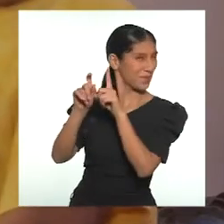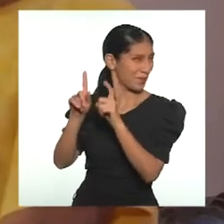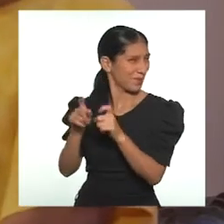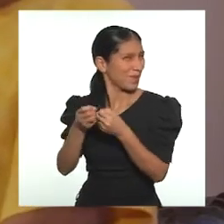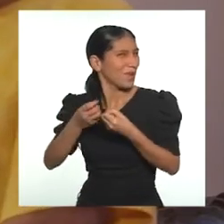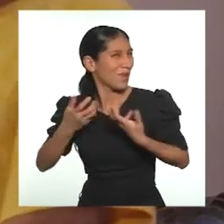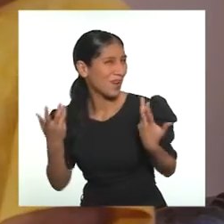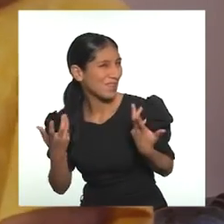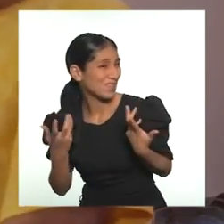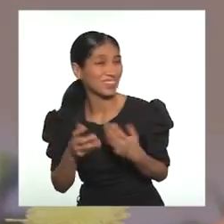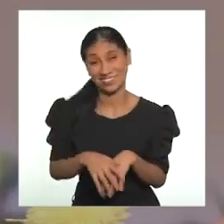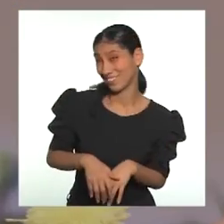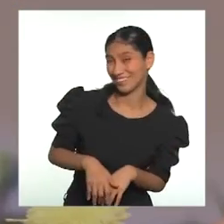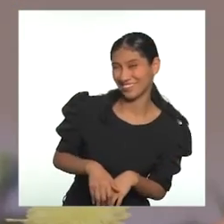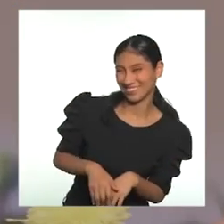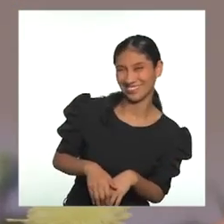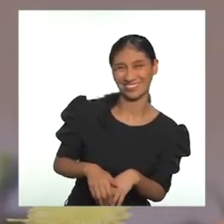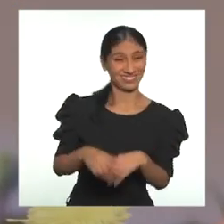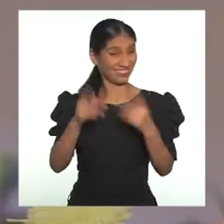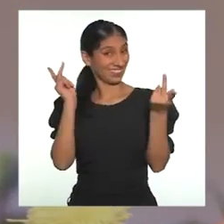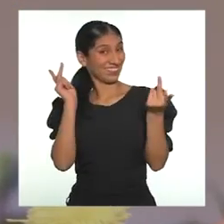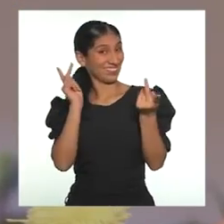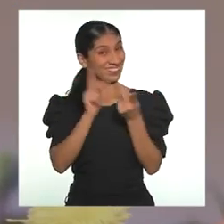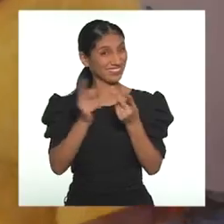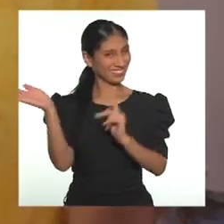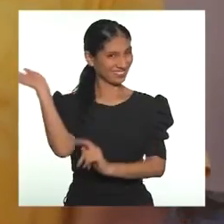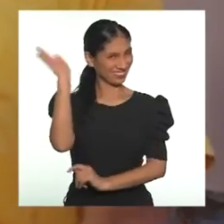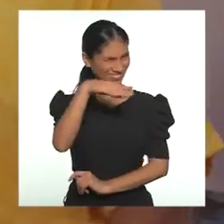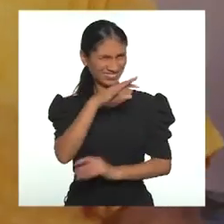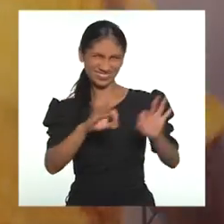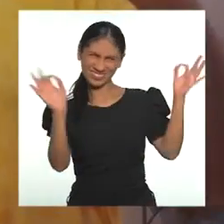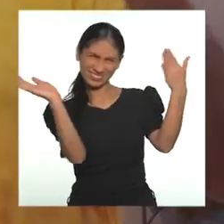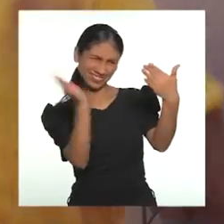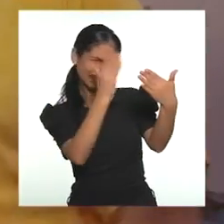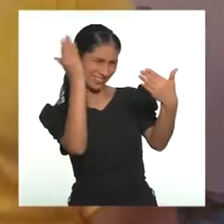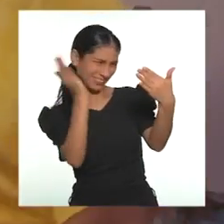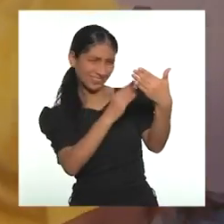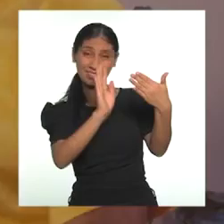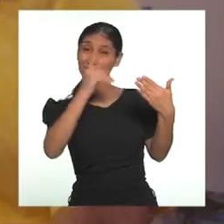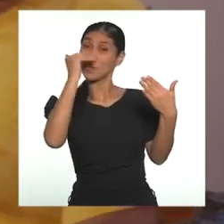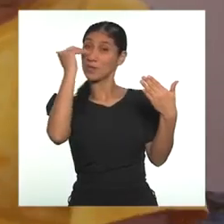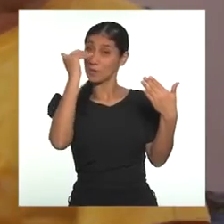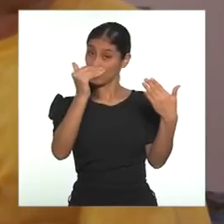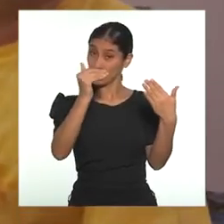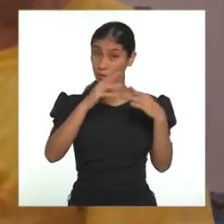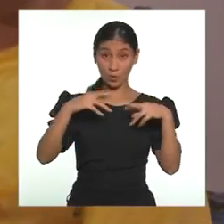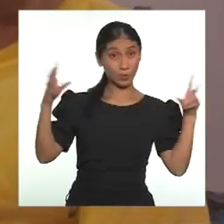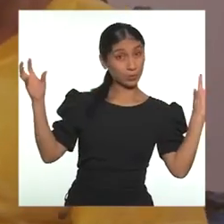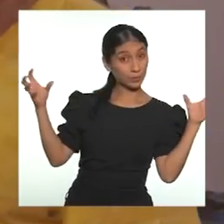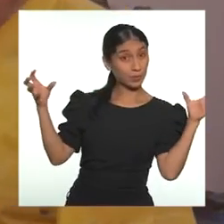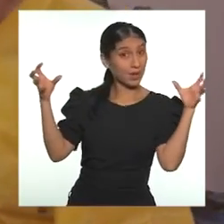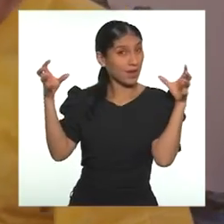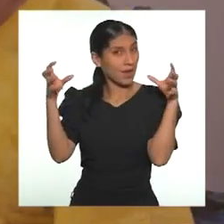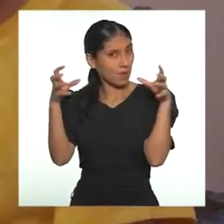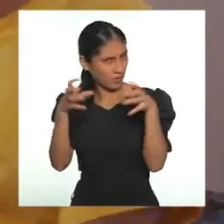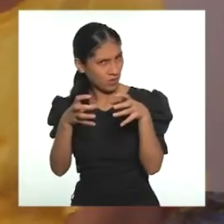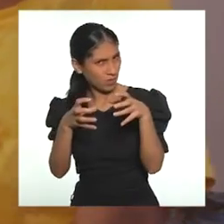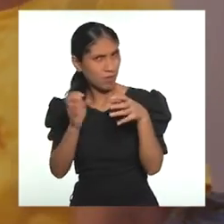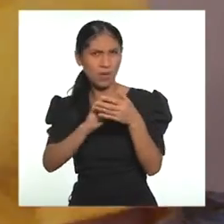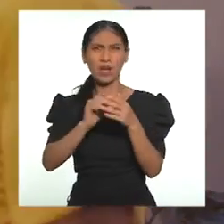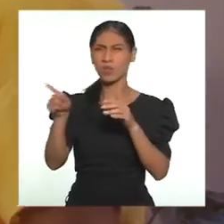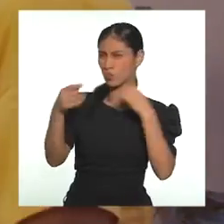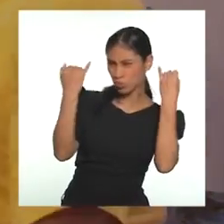y preguntarle cómo lo hace. ¡Perfecto! Vamos a buscar información y luego nos reunimos